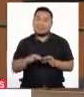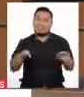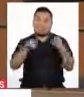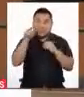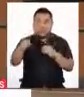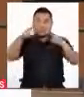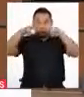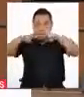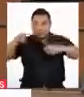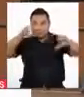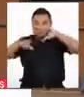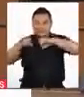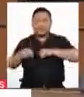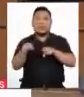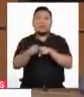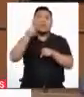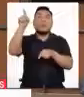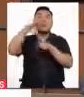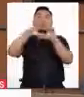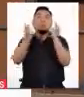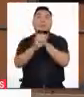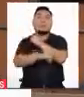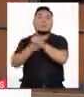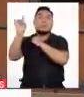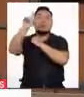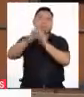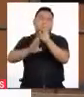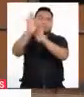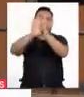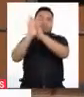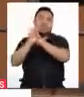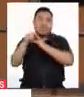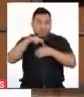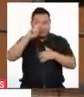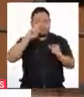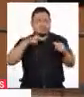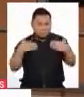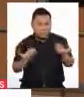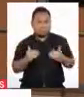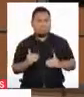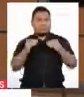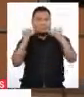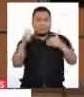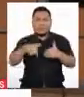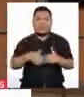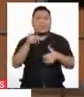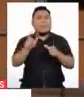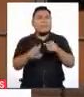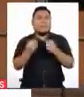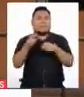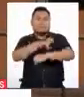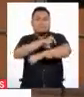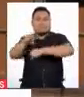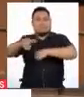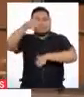científica que se hace en otro país del mundo, teniendo capacidad nosotros. Existe aquí en el Perú enorme capacidad profesional y